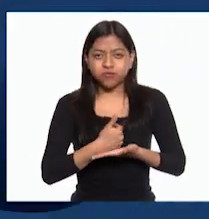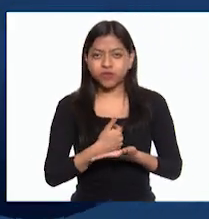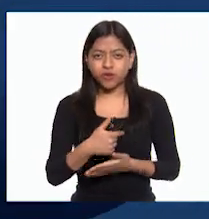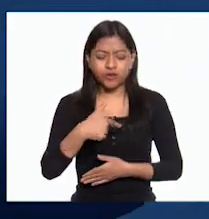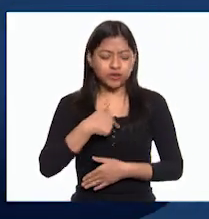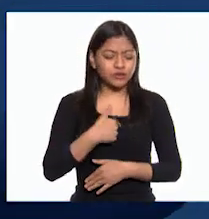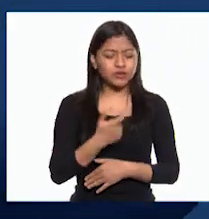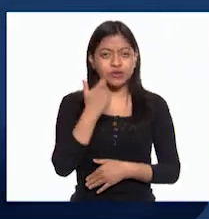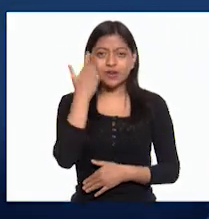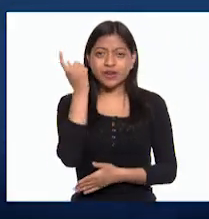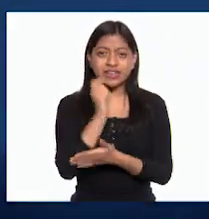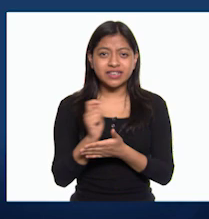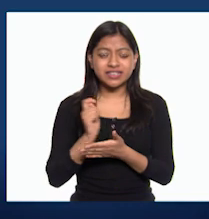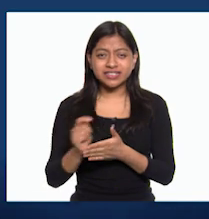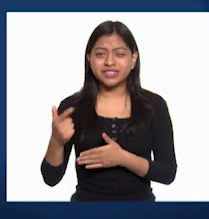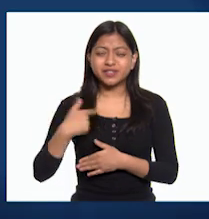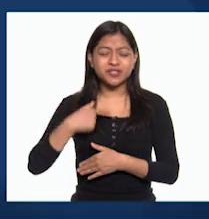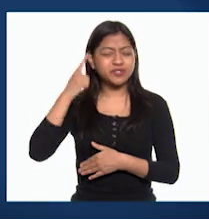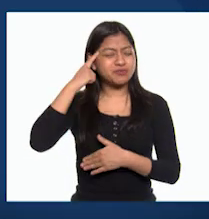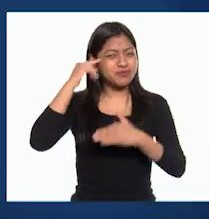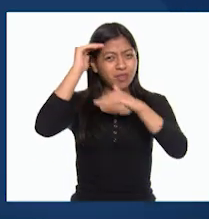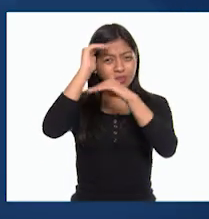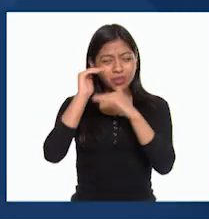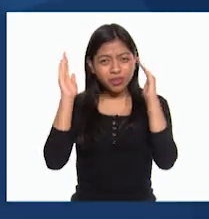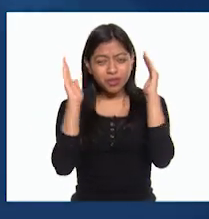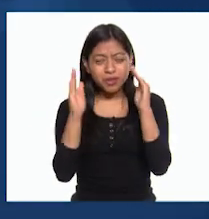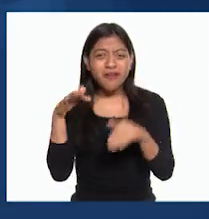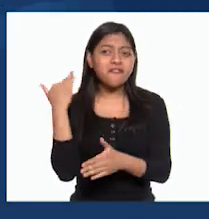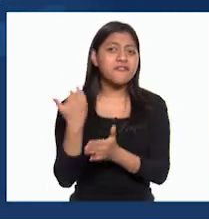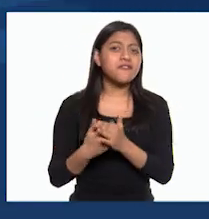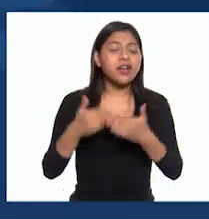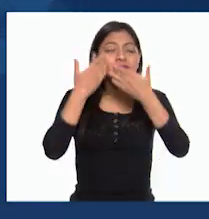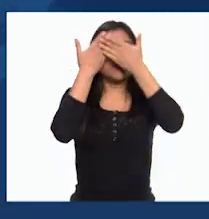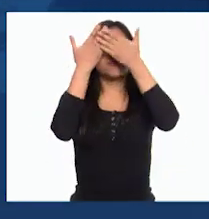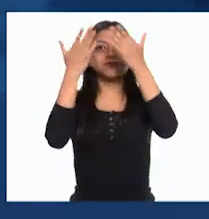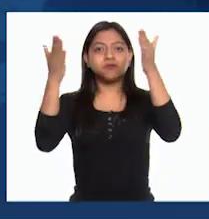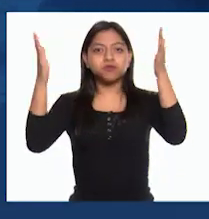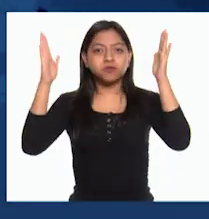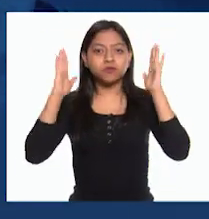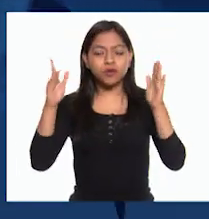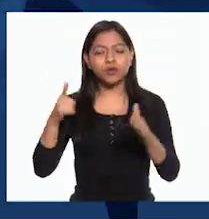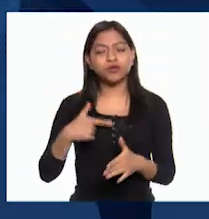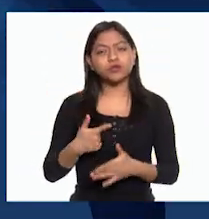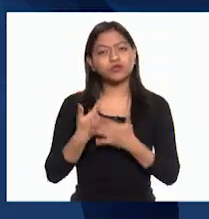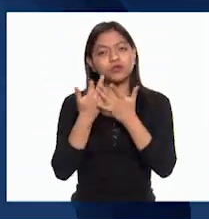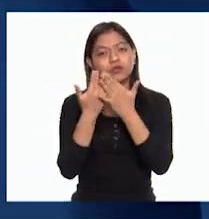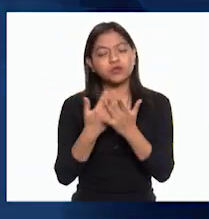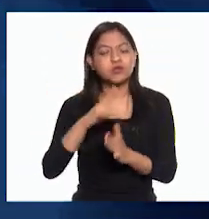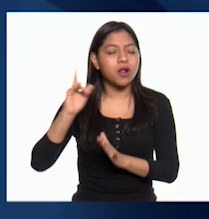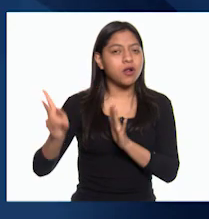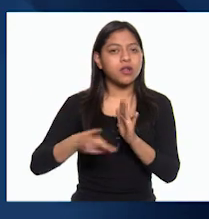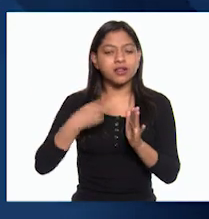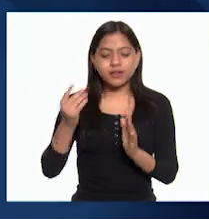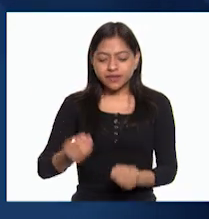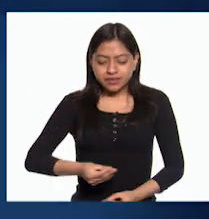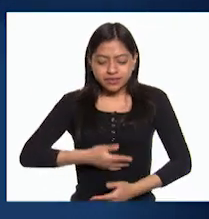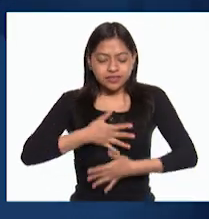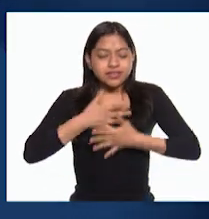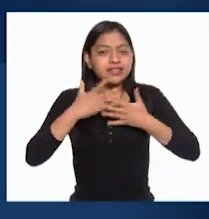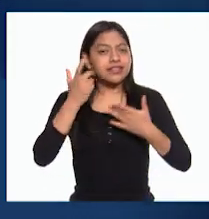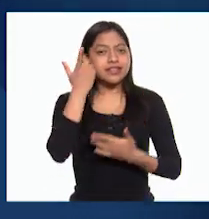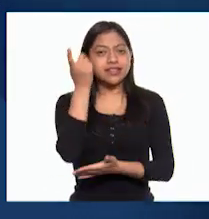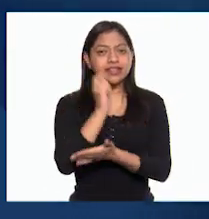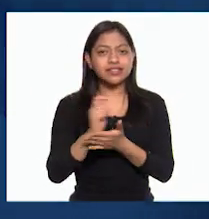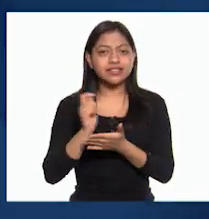encallecimiento, esta losa fraguada de tiempo sometido. Este apremio, esta fuga,